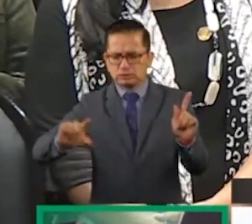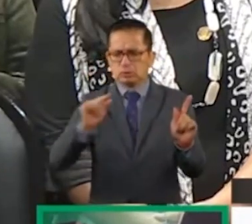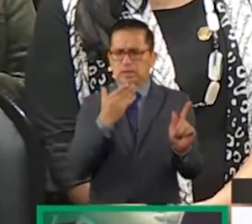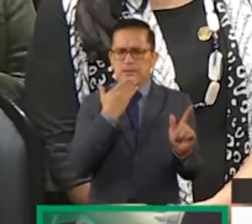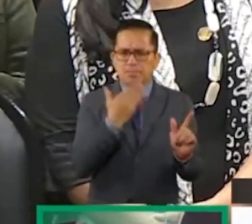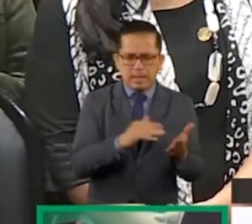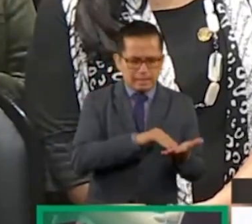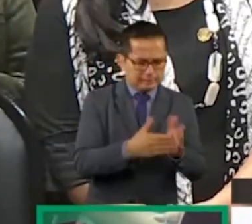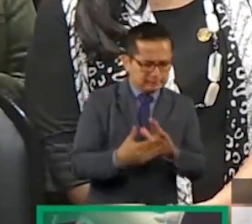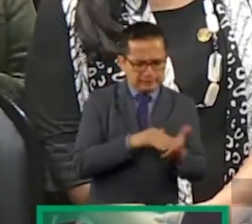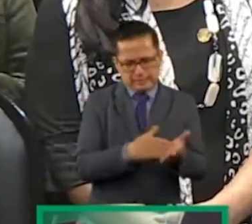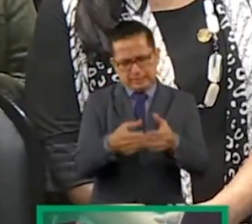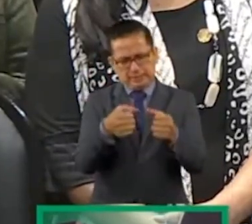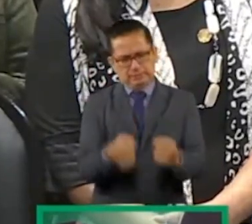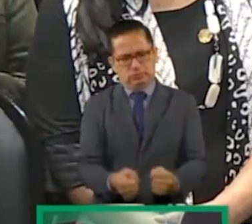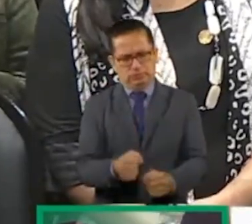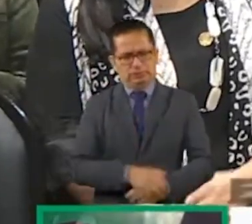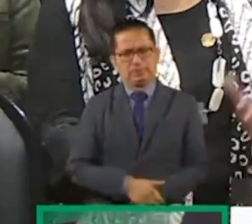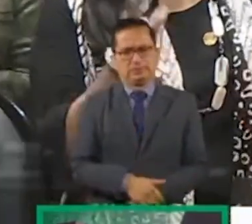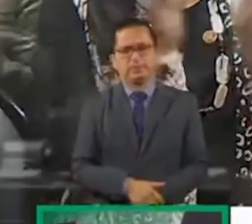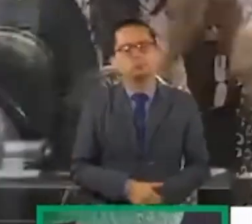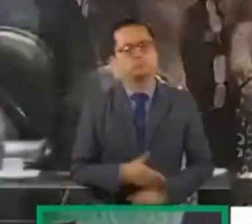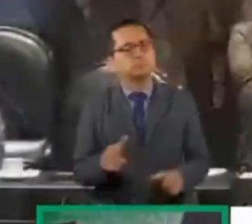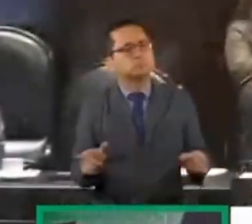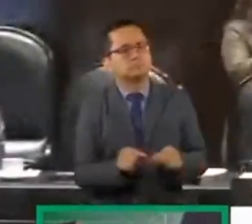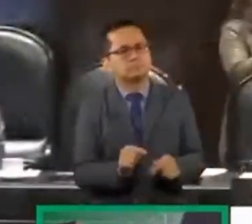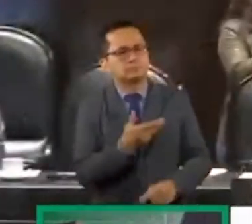seguridad. Es cuanto, diputado presidente.